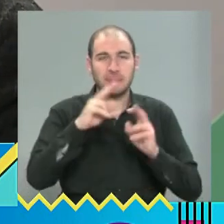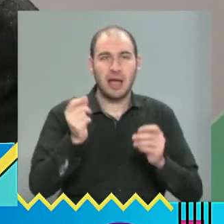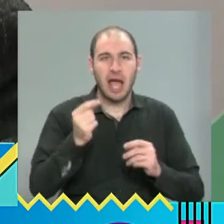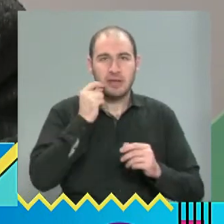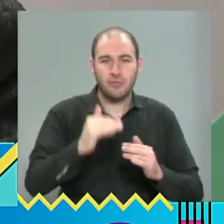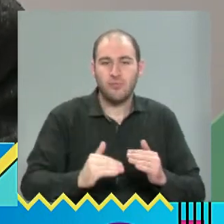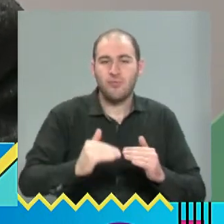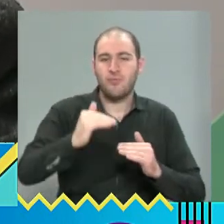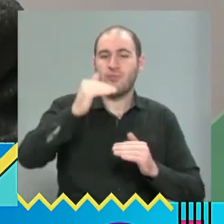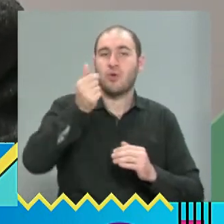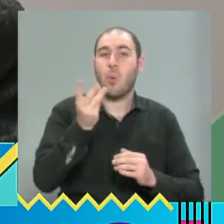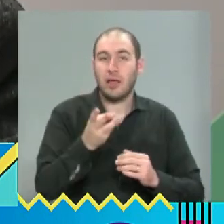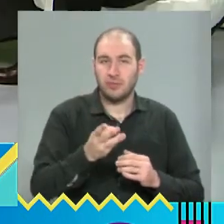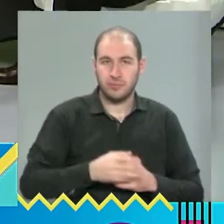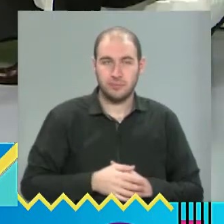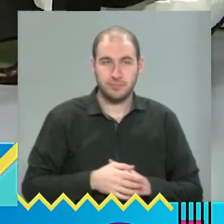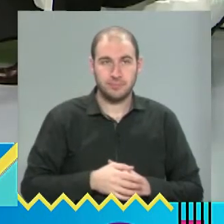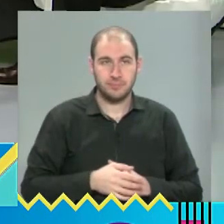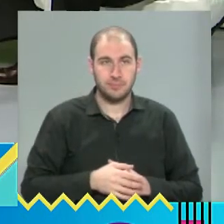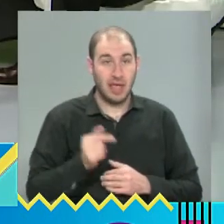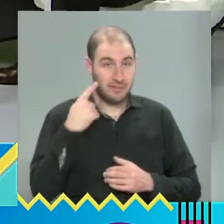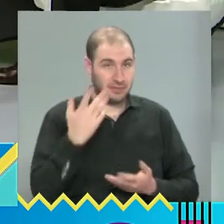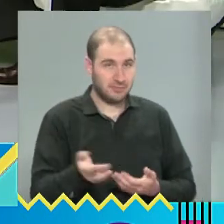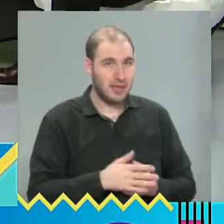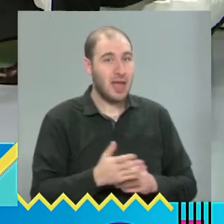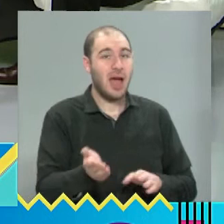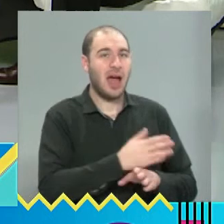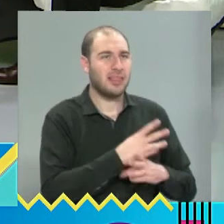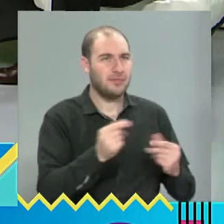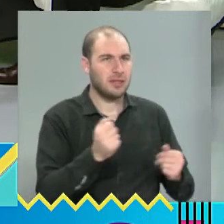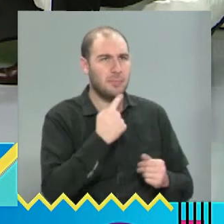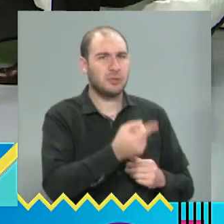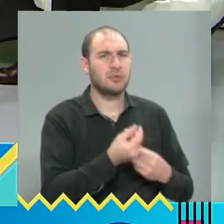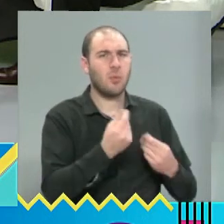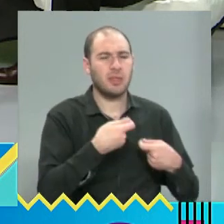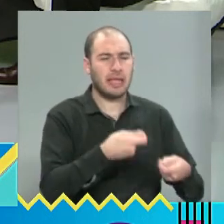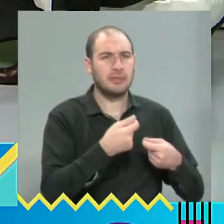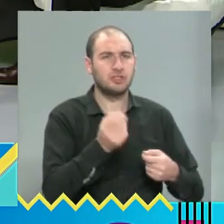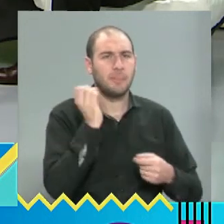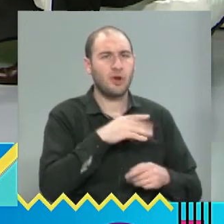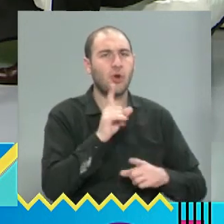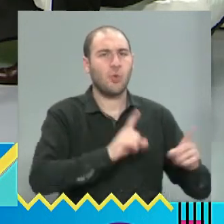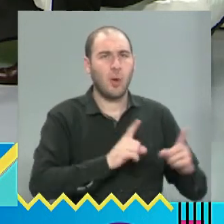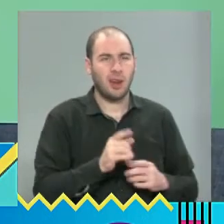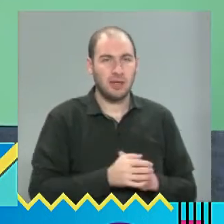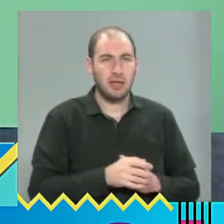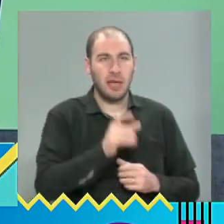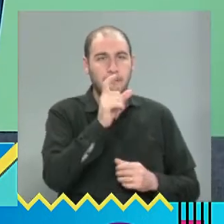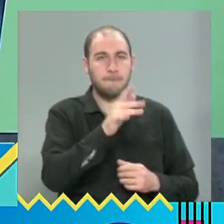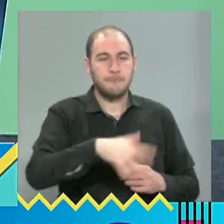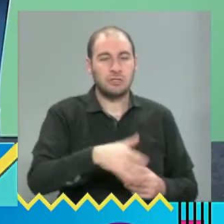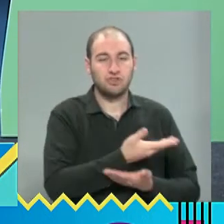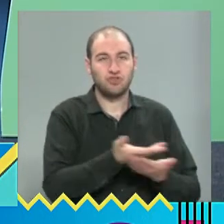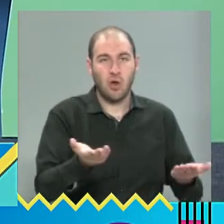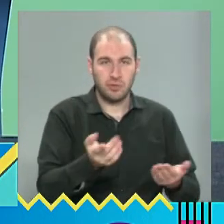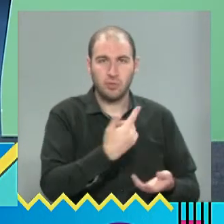ir creciendo. Bien, ese es su problema. Bueno, claro, sí, dale. antes de irnos, queremos saber cuál es la inversión que más le conviene a la población